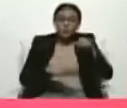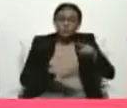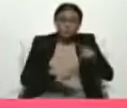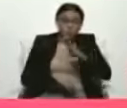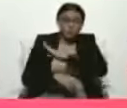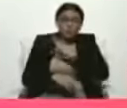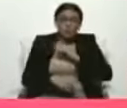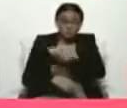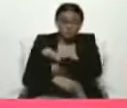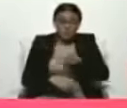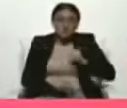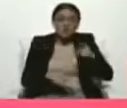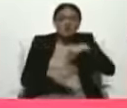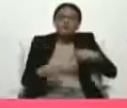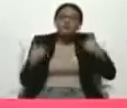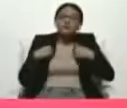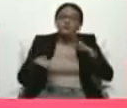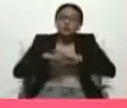Aquí en Miranda 4.000.